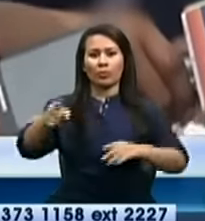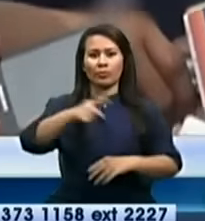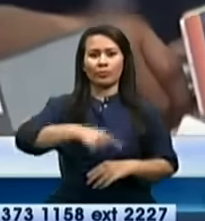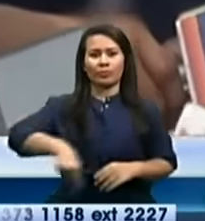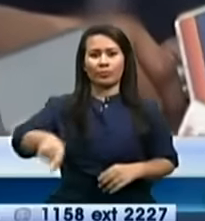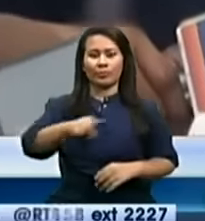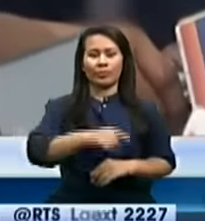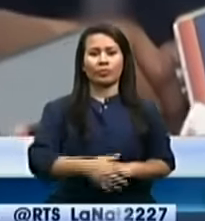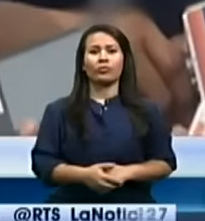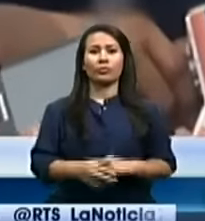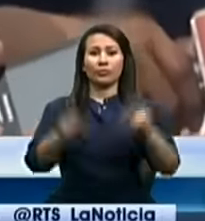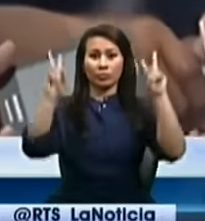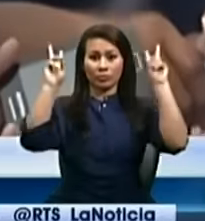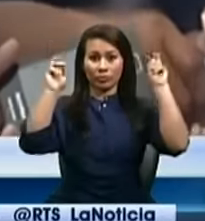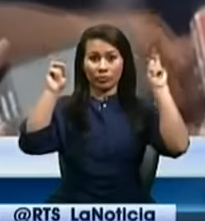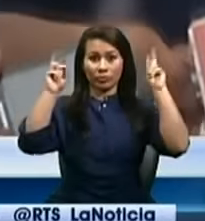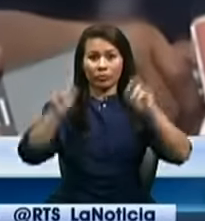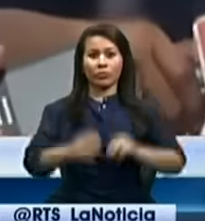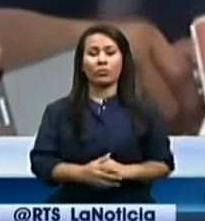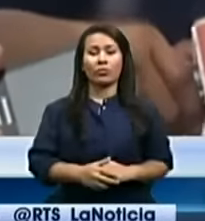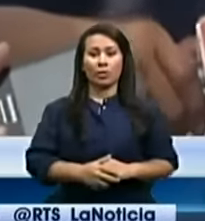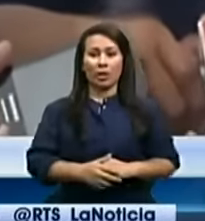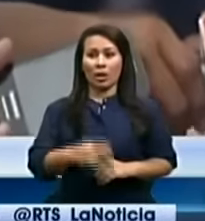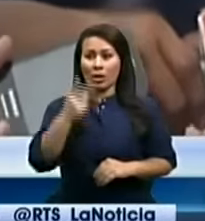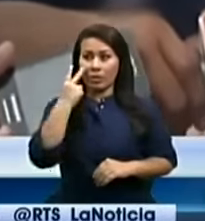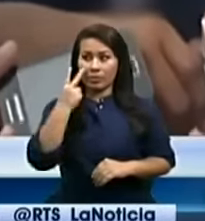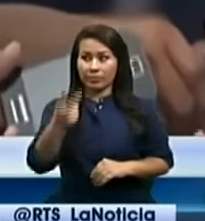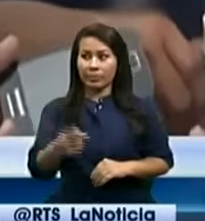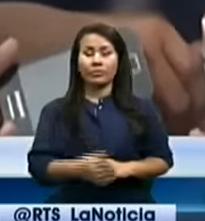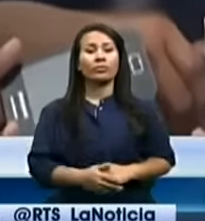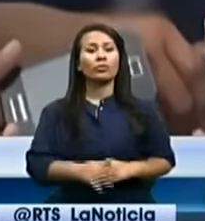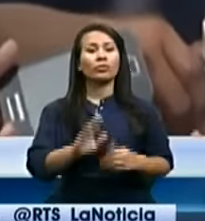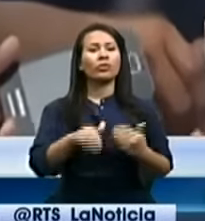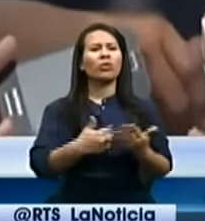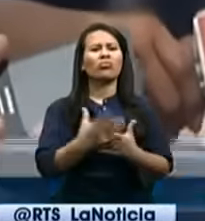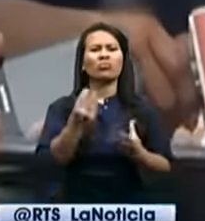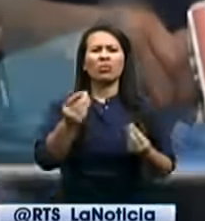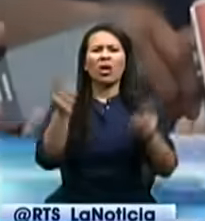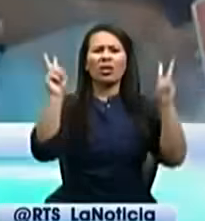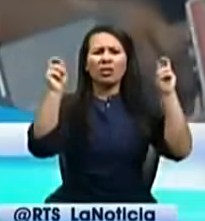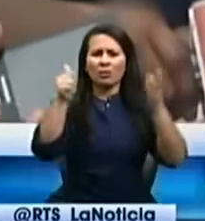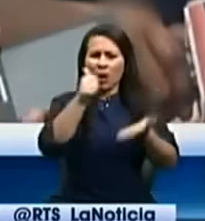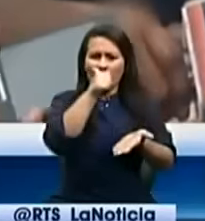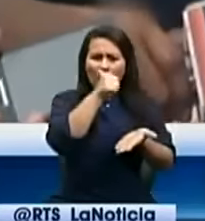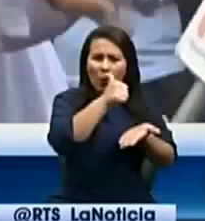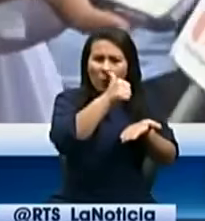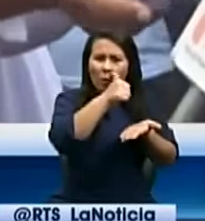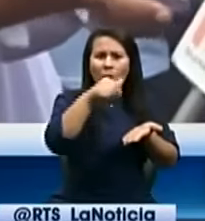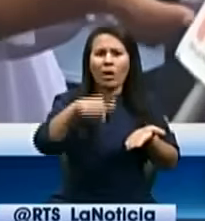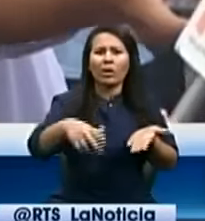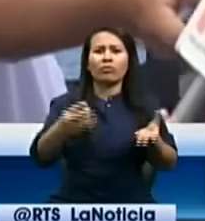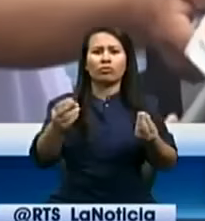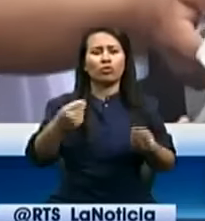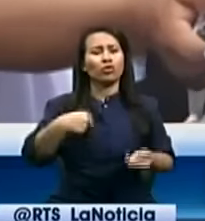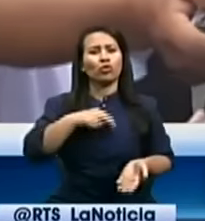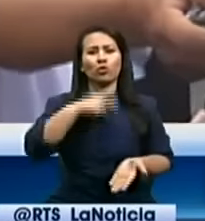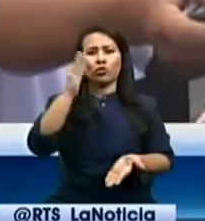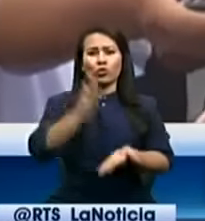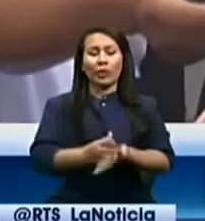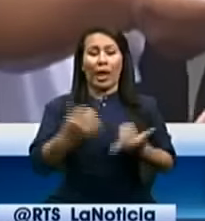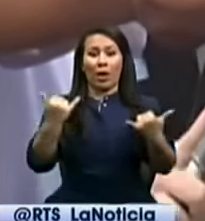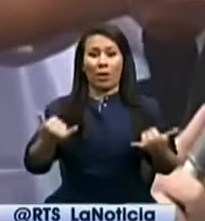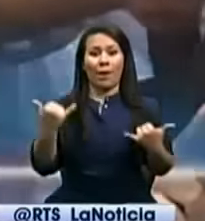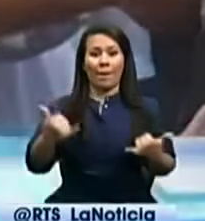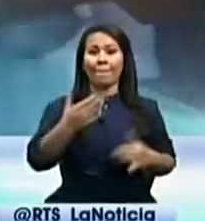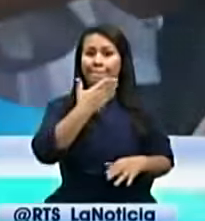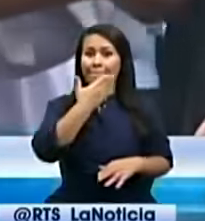Montañita. Por ejemplo, ese tema del consumo indiscriminado de drogas es un tema que tenemos que terminarlo en Montañita. Yo digo que es el mejor momento